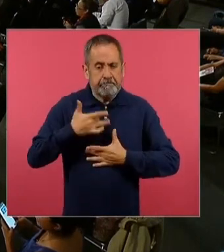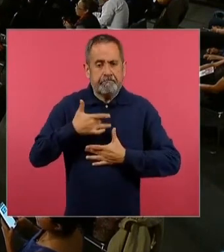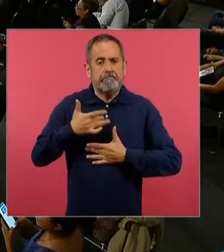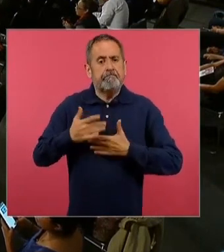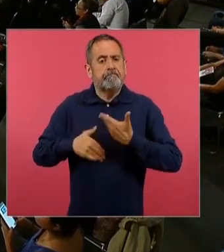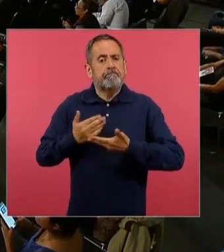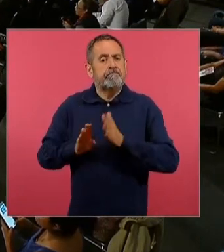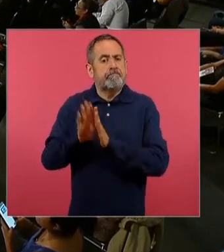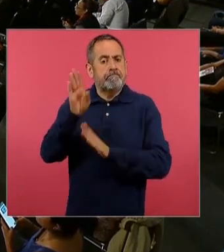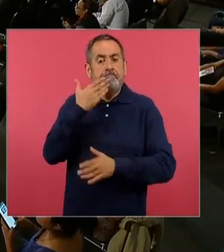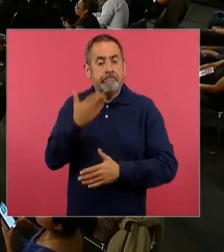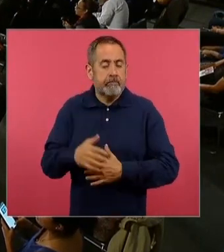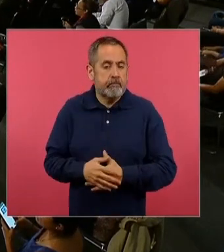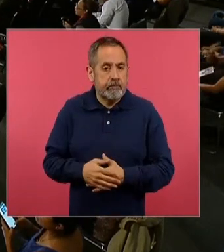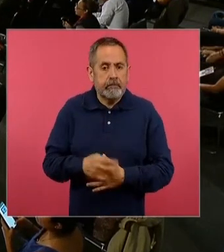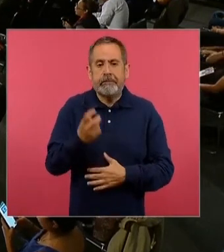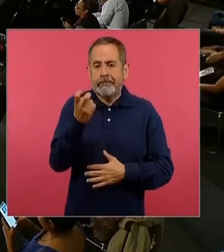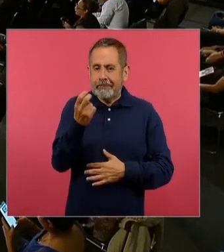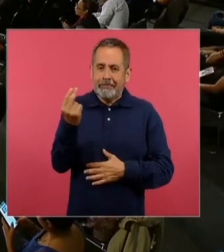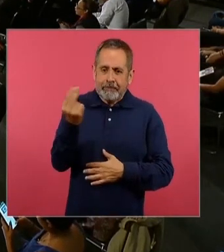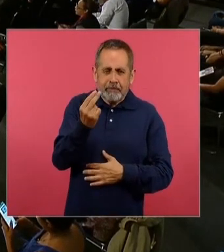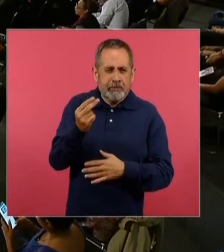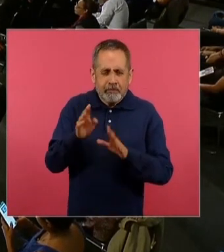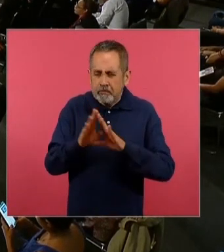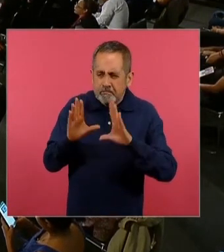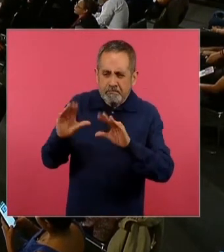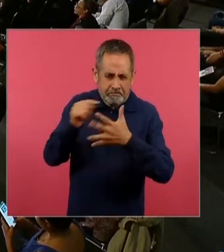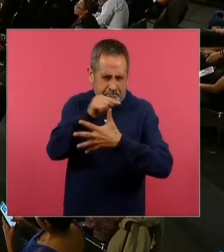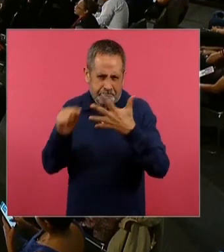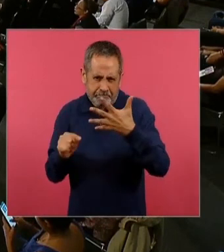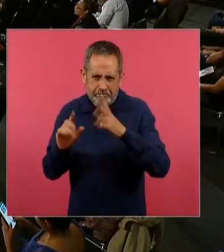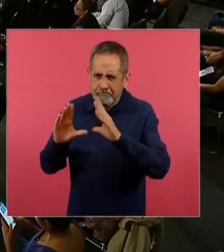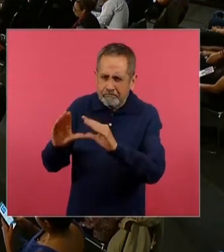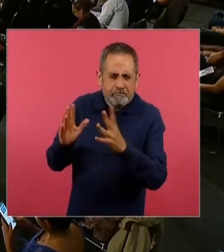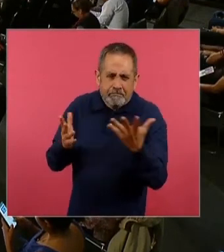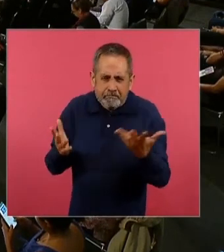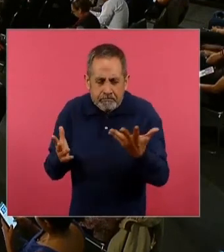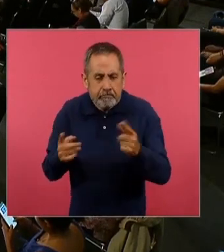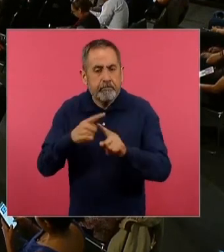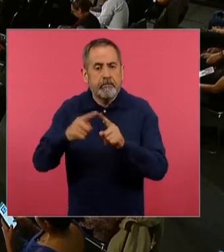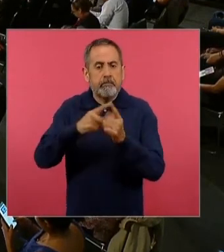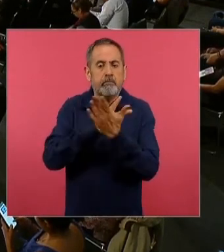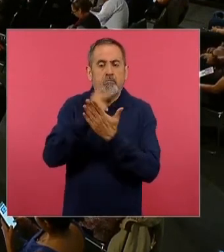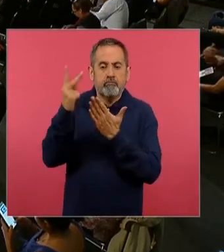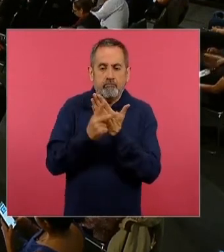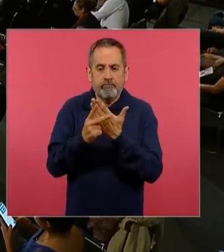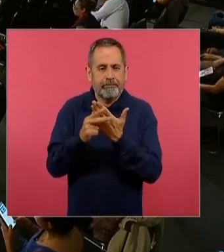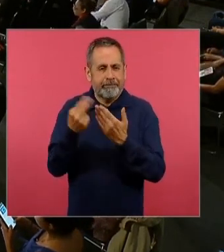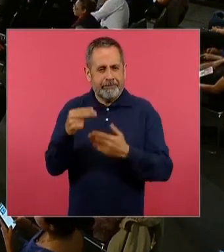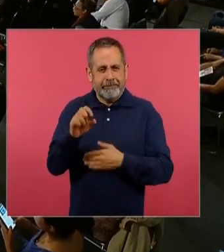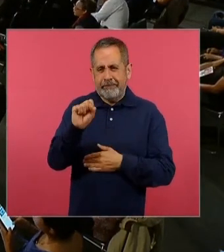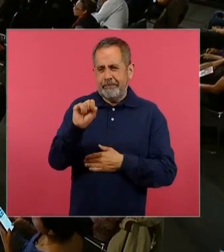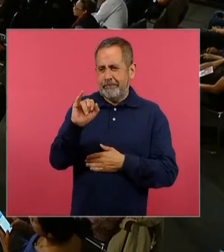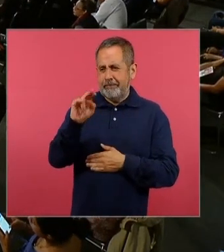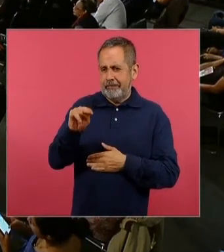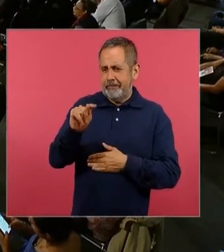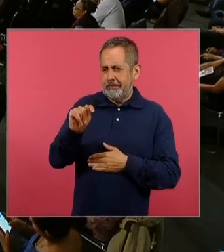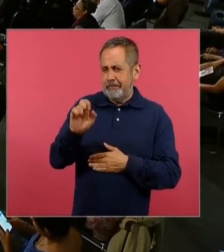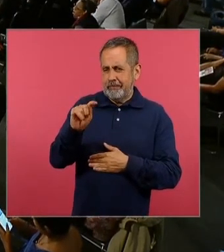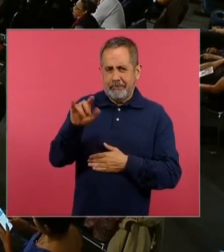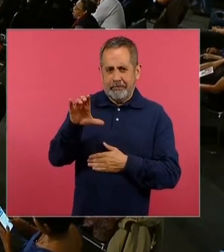esto, se construyó o se trabajó los programas sintéticos.